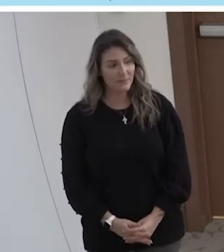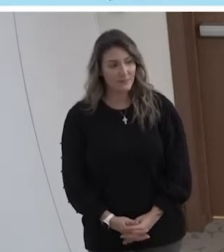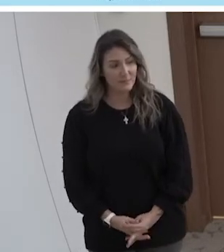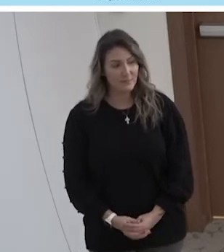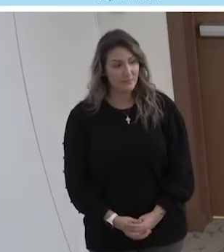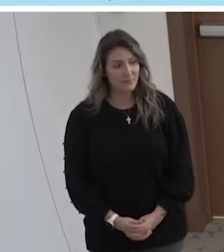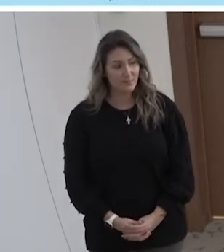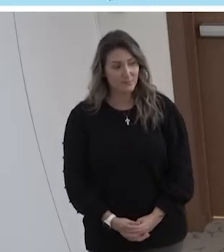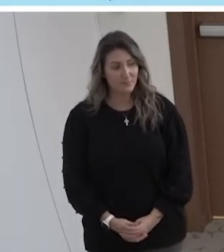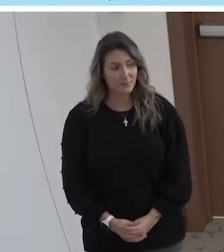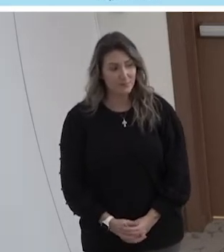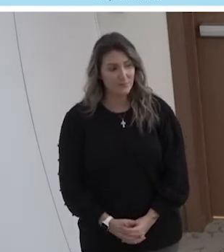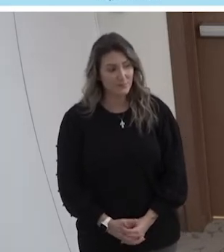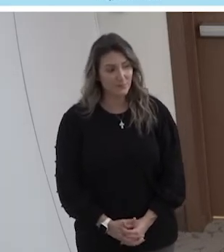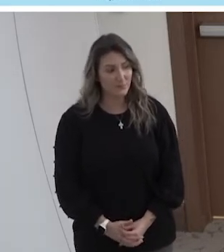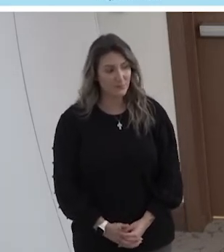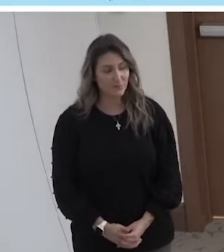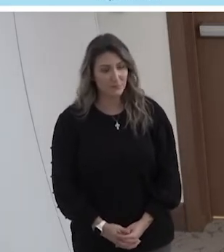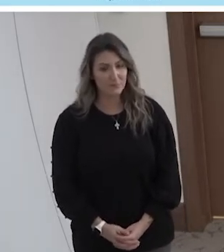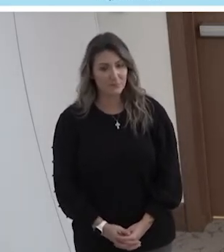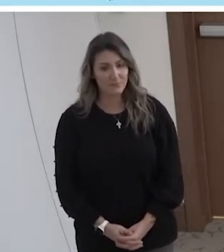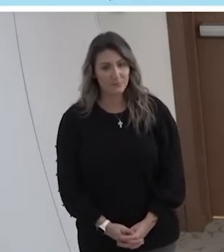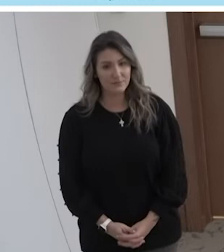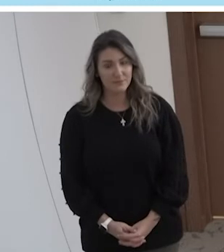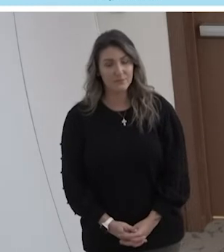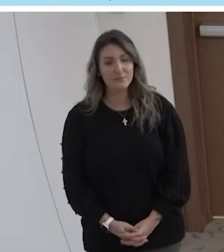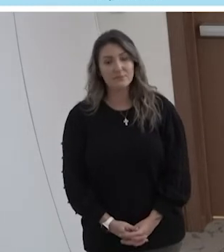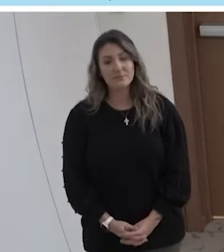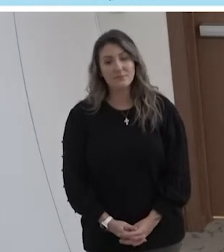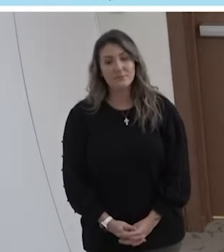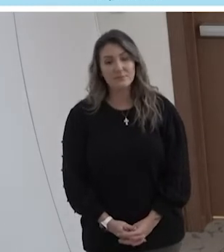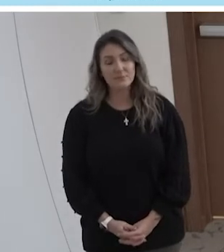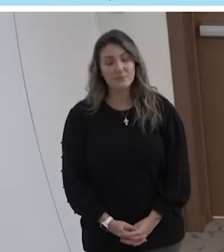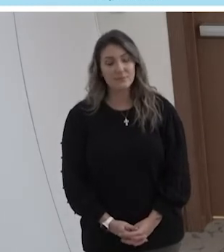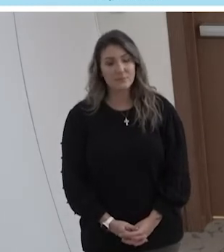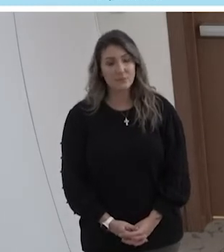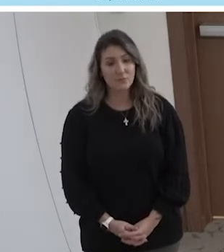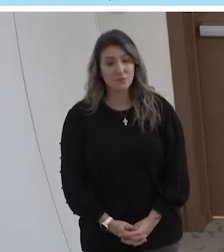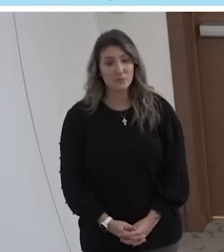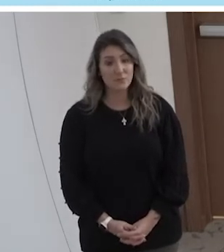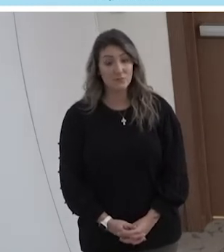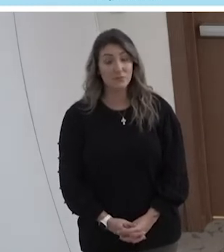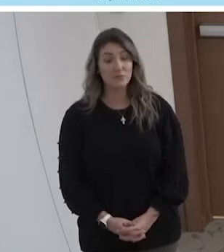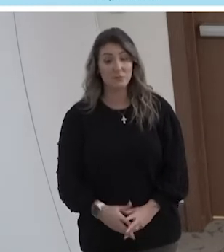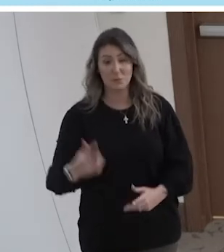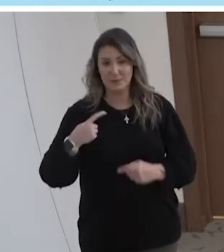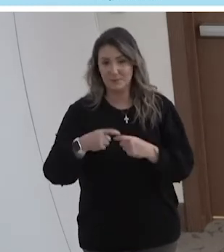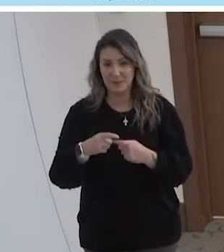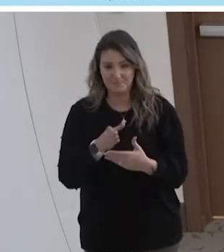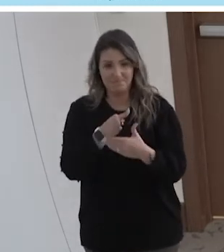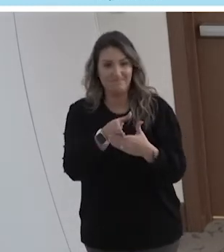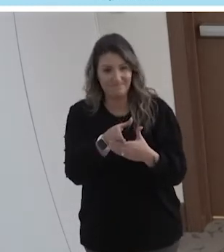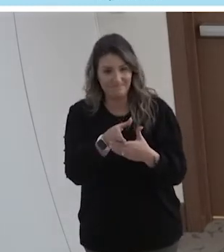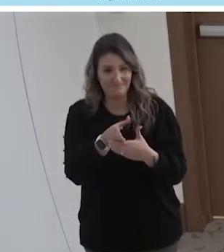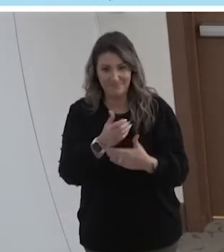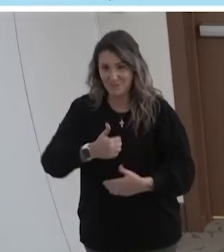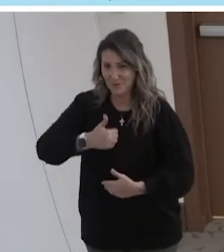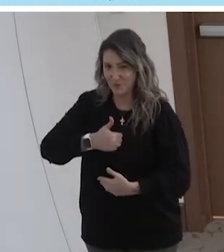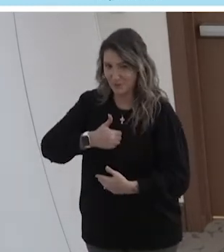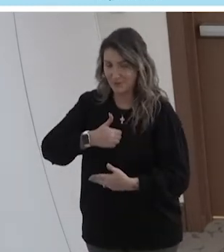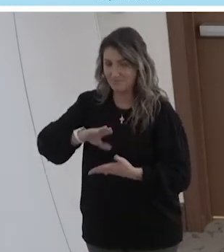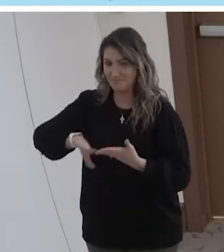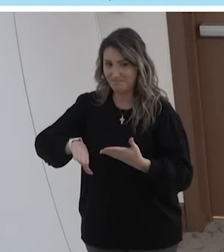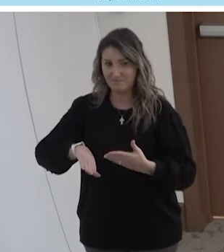¿necesito yo ser vacunado? And so we know... Oh, no, perdón. I'm sorry. Si yo